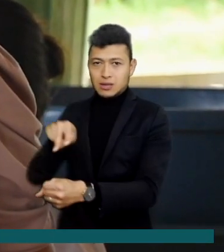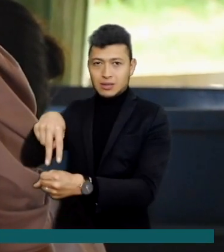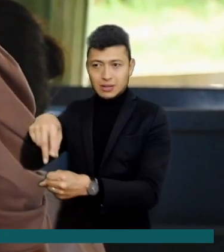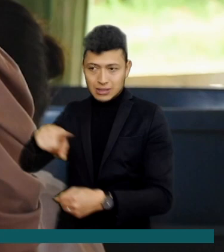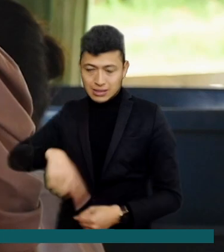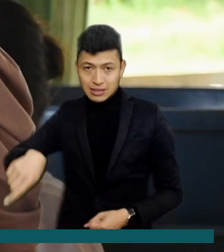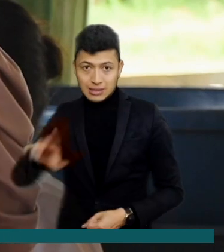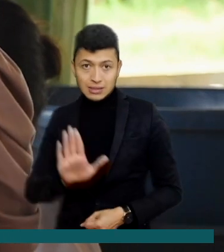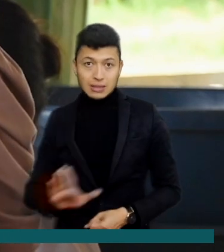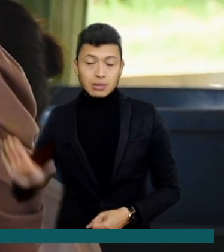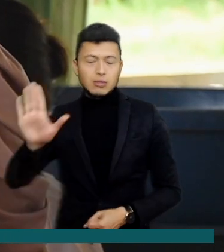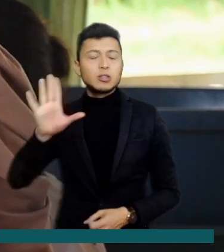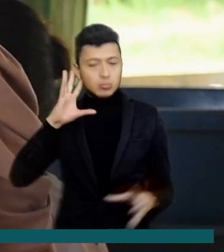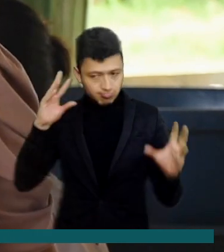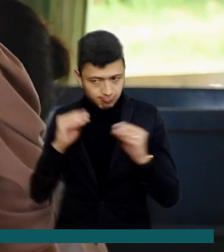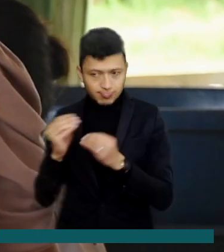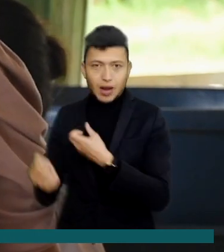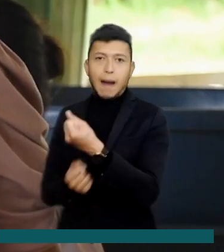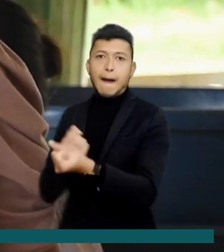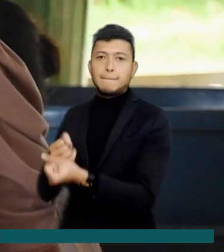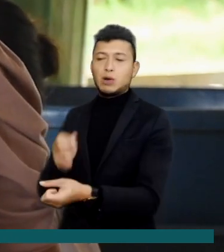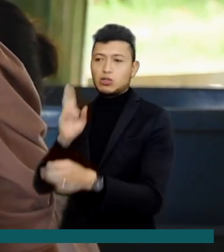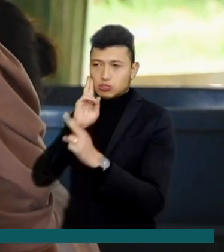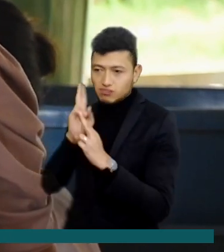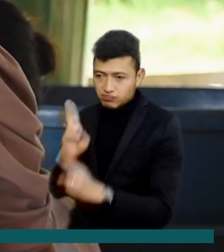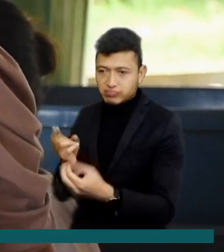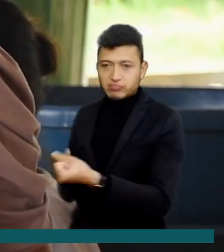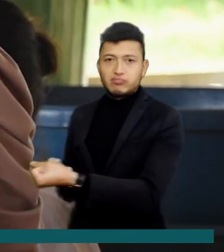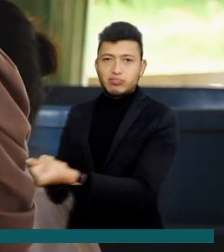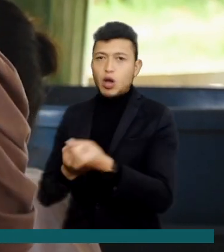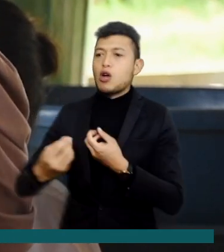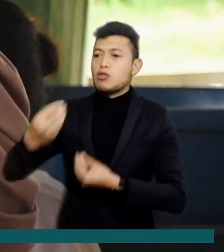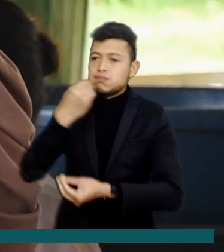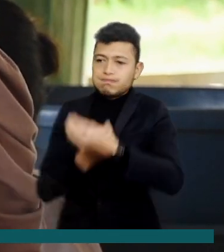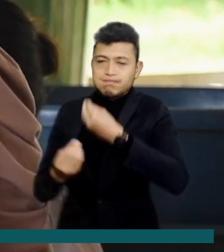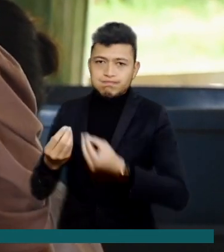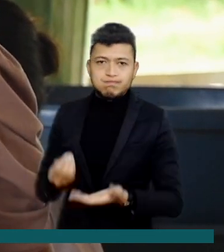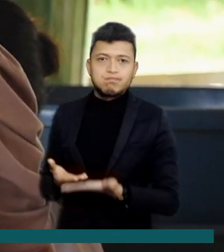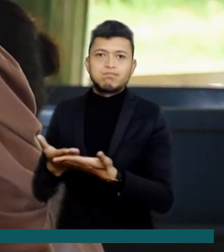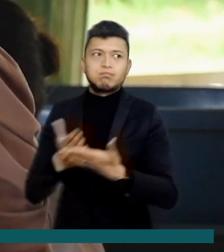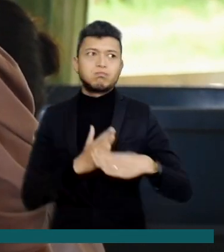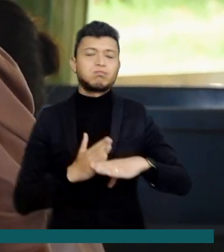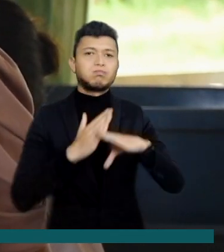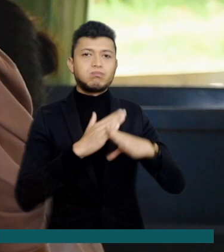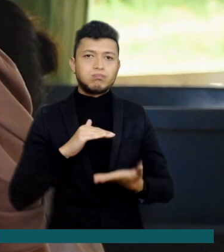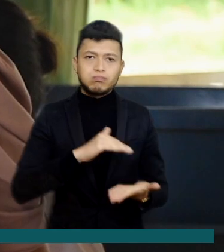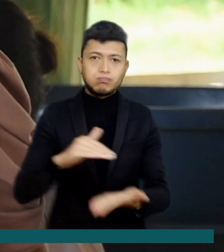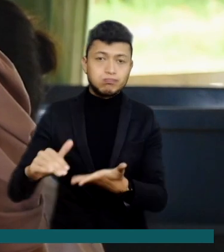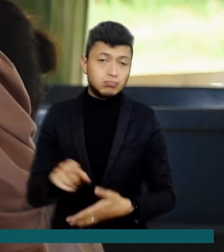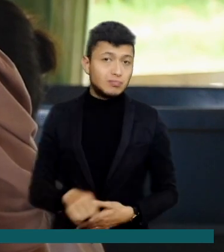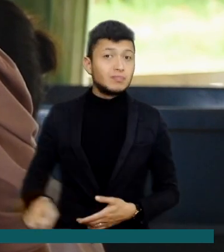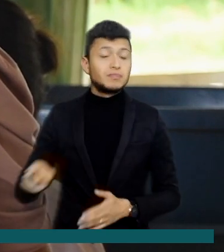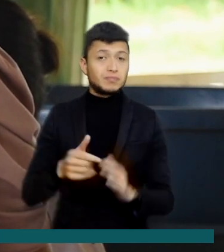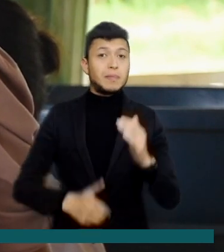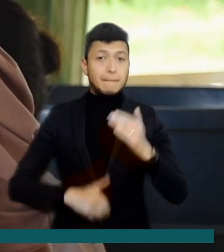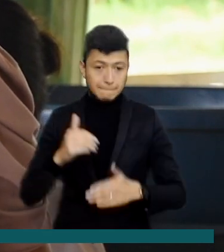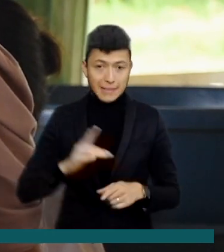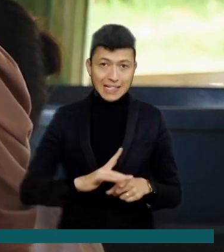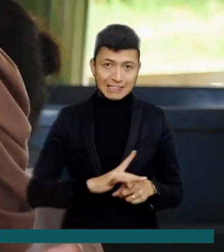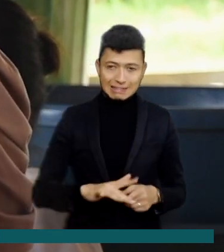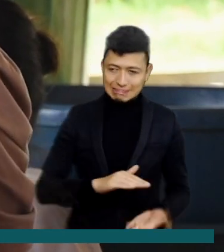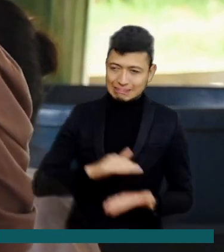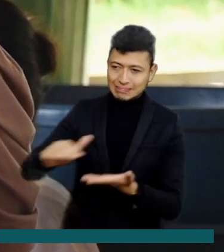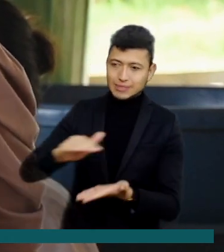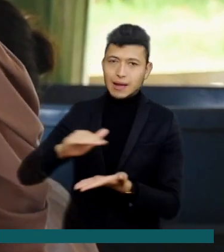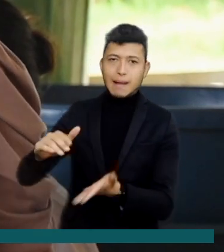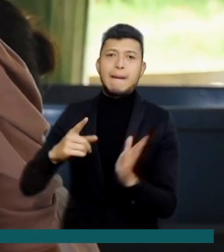este departamento se encuentra el apoyo al fortalecimiento de su soberanía alimentaria. Es por eso que esta administración ha iniciado con la ejecución y entrega